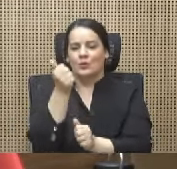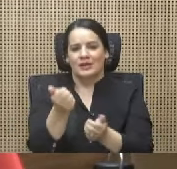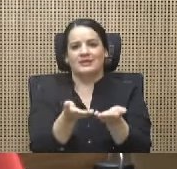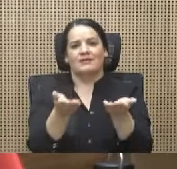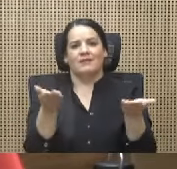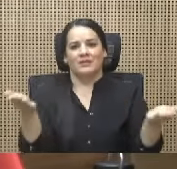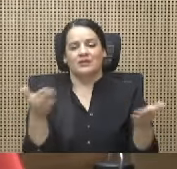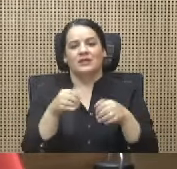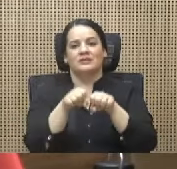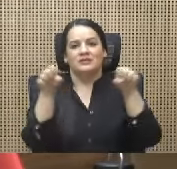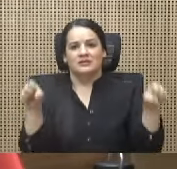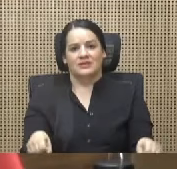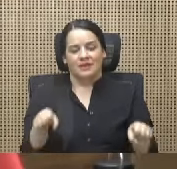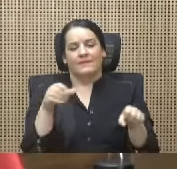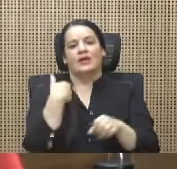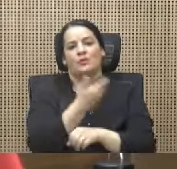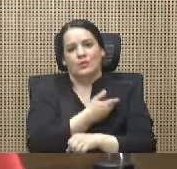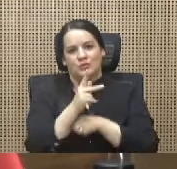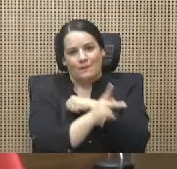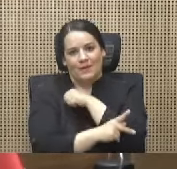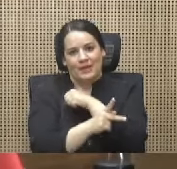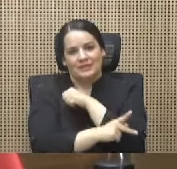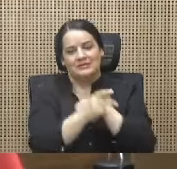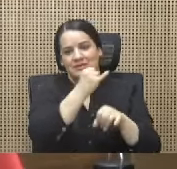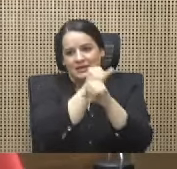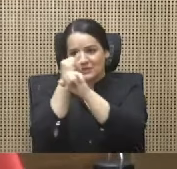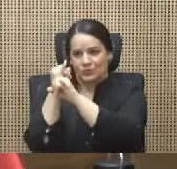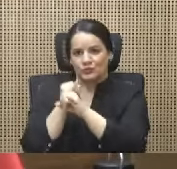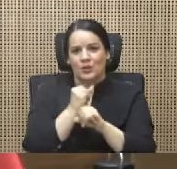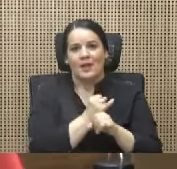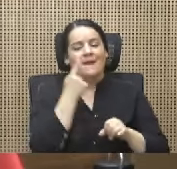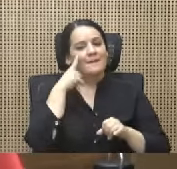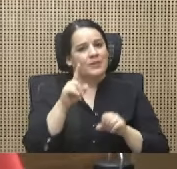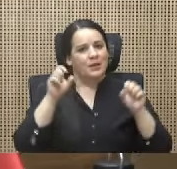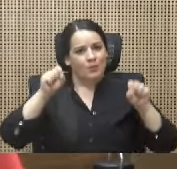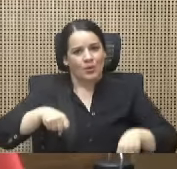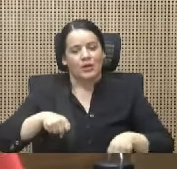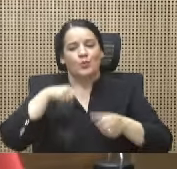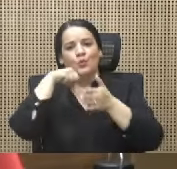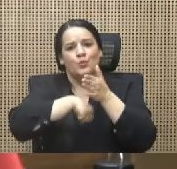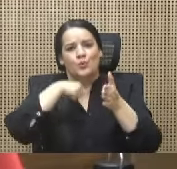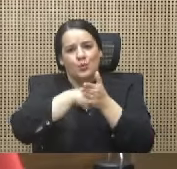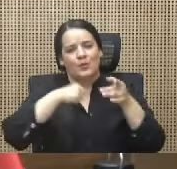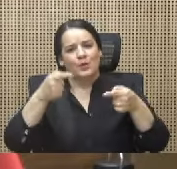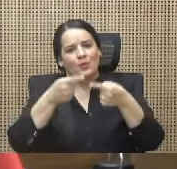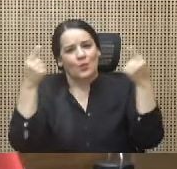nuestro sistema y a nuestro Estado para luchar en contra de estas personas